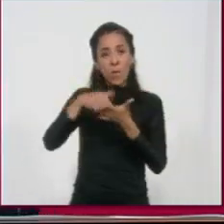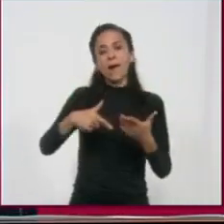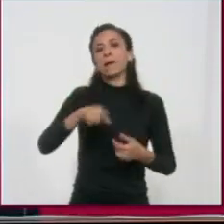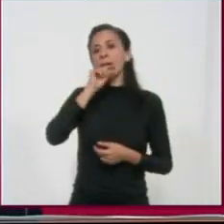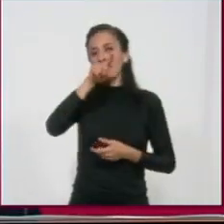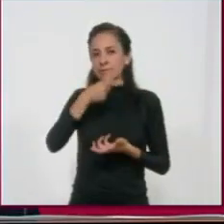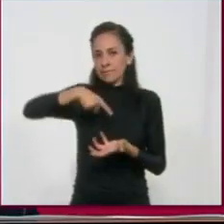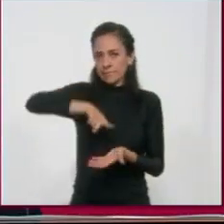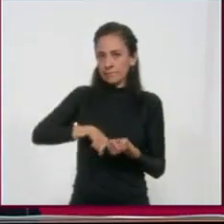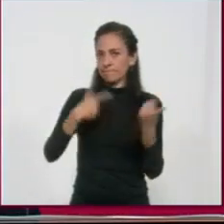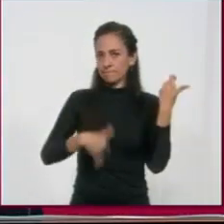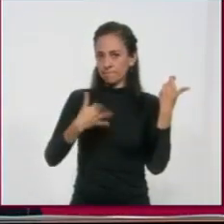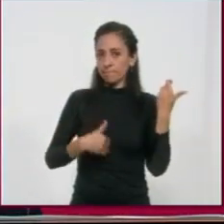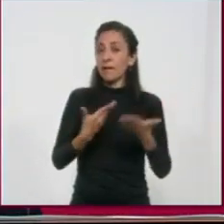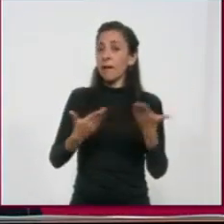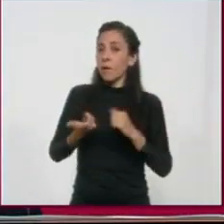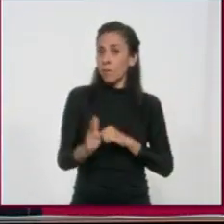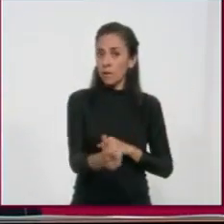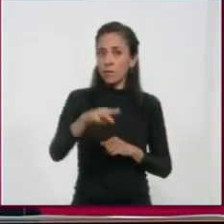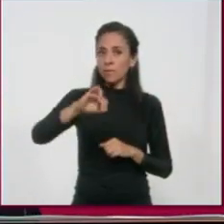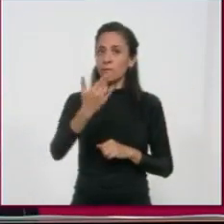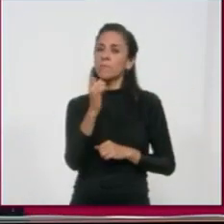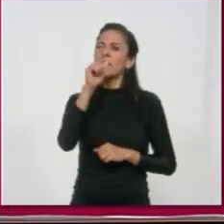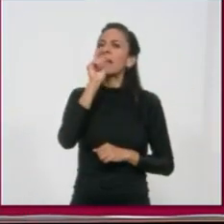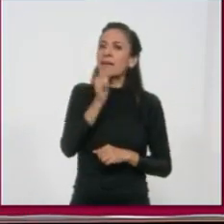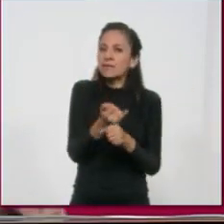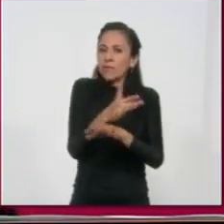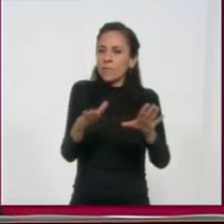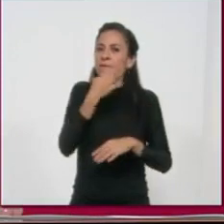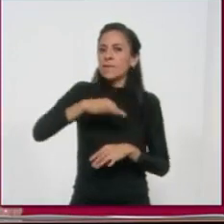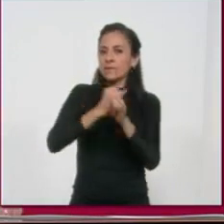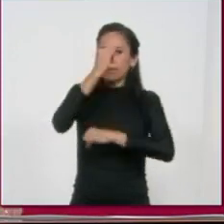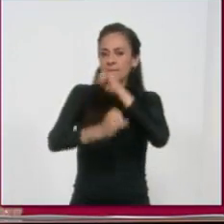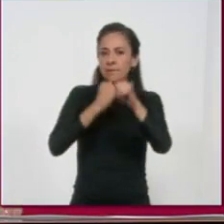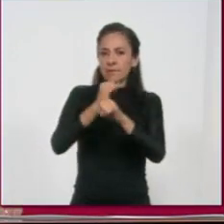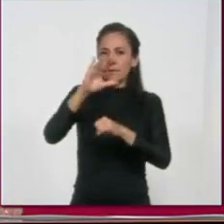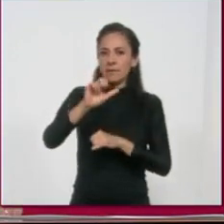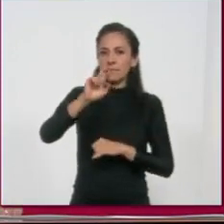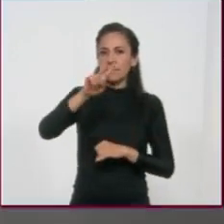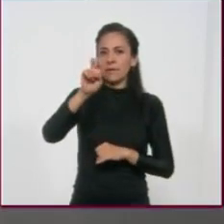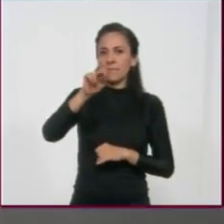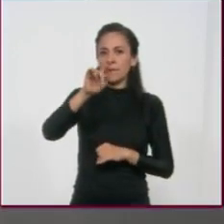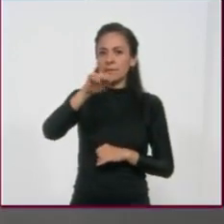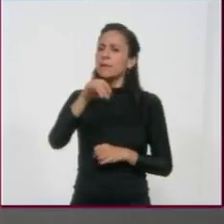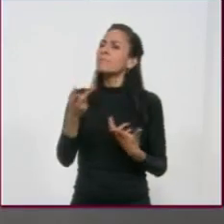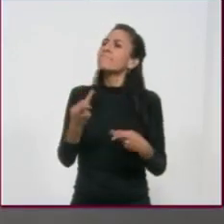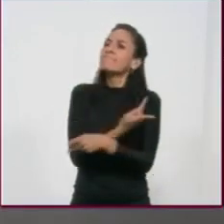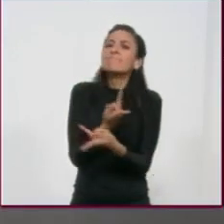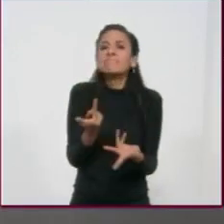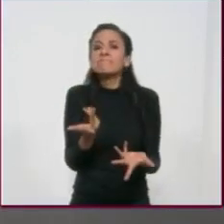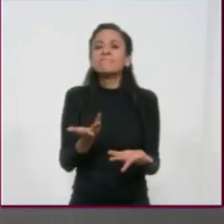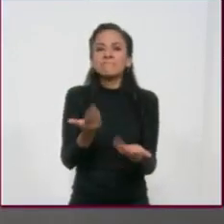Ahora vamos a Guanajuato. Miguel de la Cruz nos tiene información del Festival Cervantino. Miguel, buenas noches. ¿Cómo van las cosas? ¿Cómo